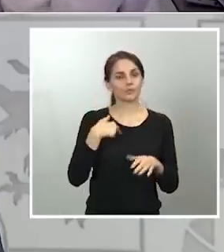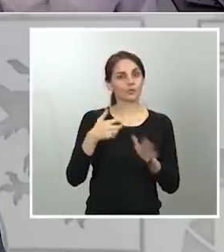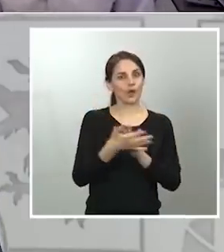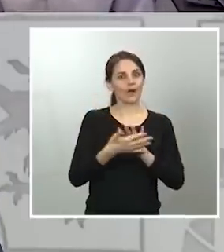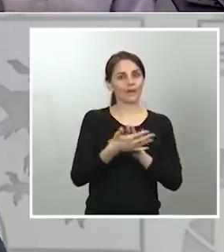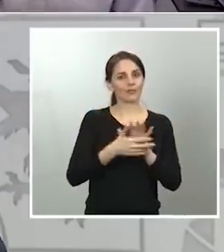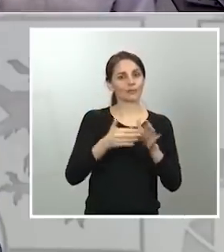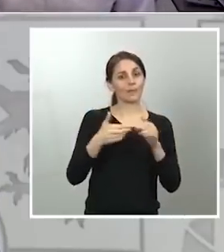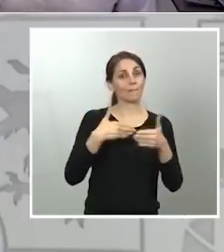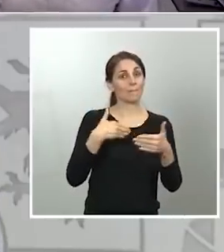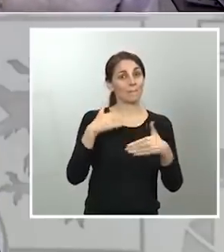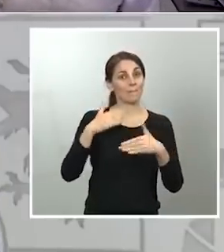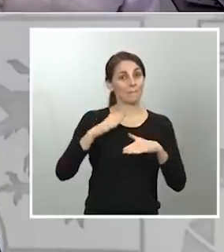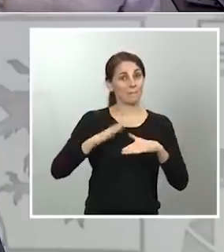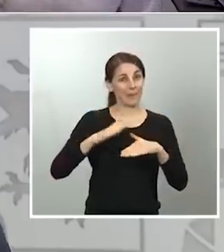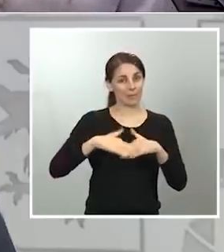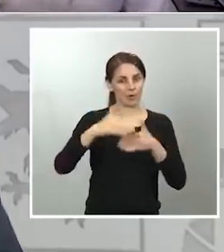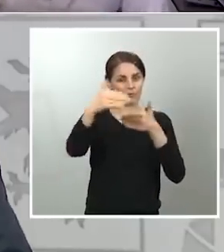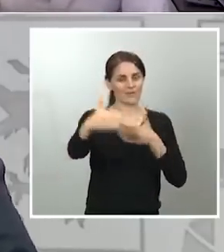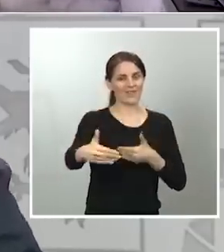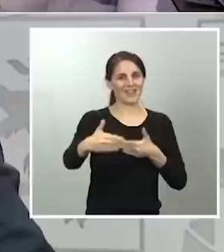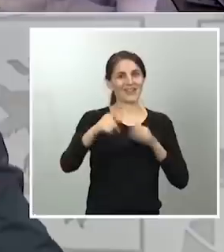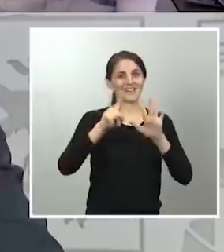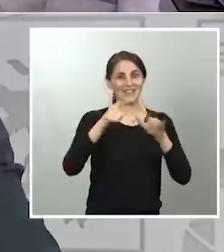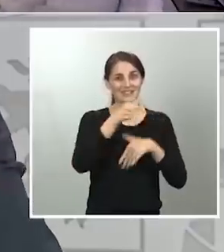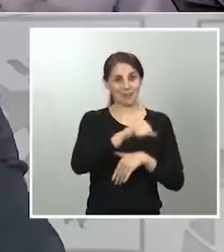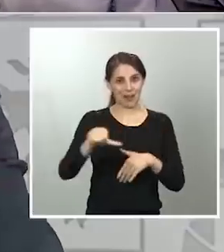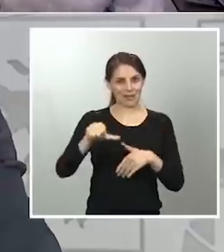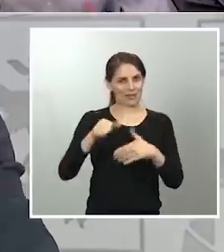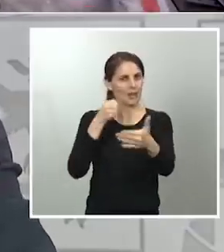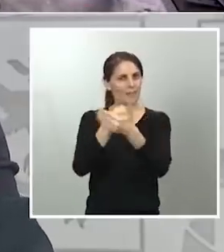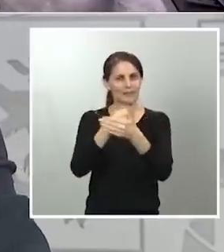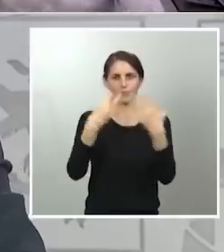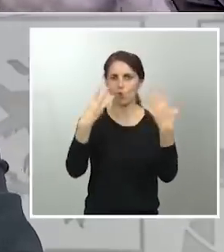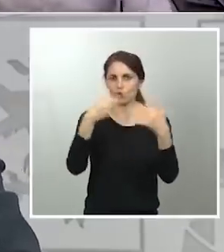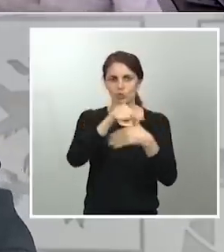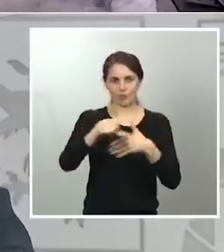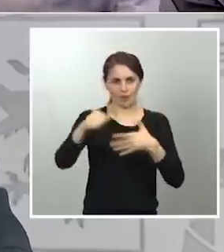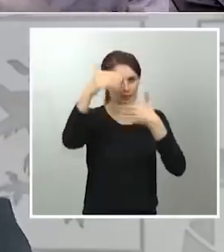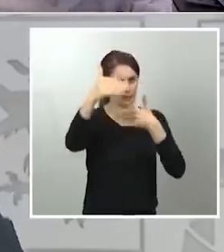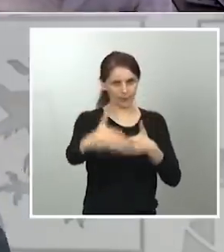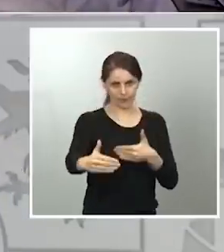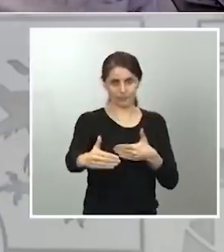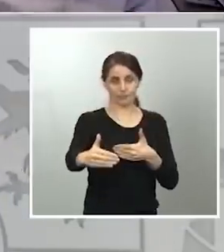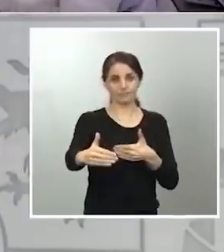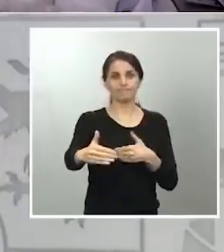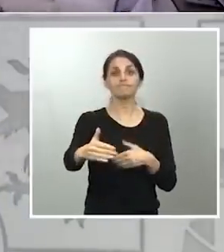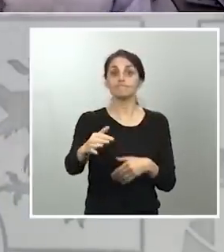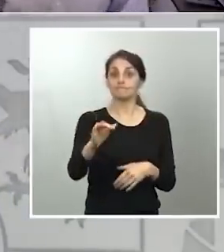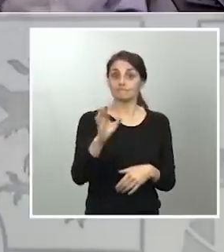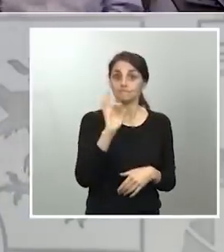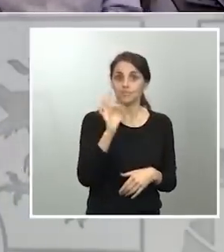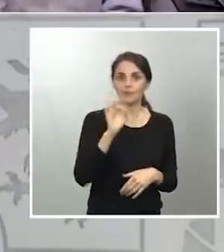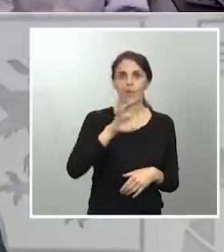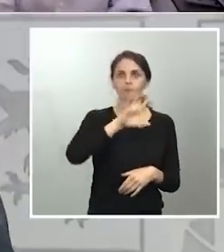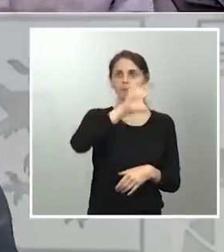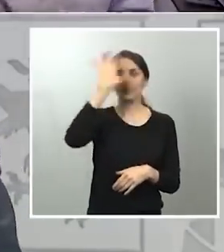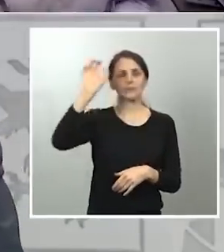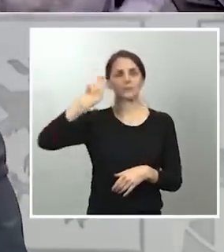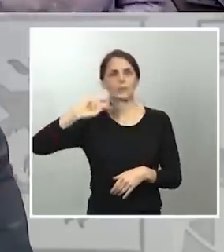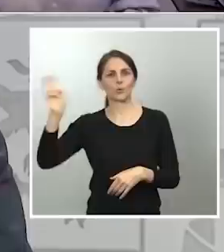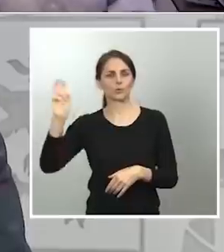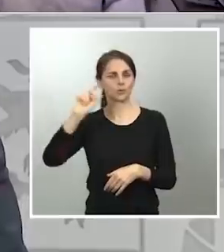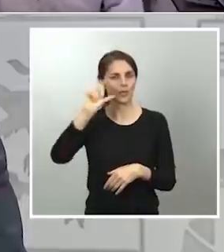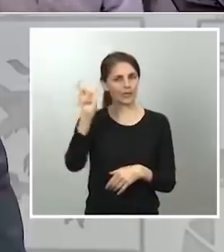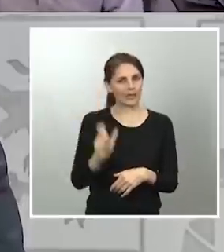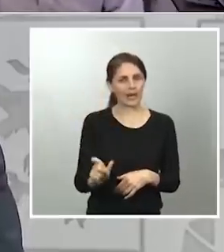primeros que tuvieron esta pandemia, que son los que la propagaron, no sé si la fomentaron, pero desde luego que la propagaron, esto ya se está